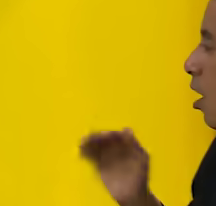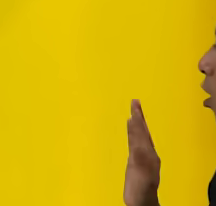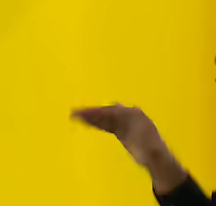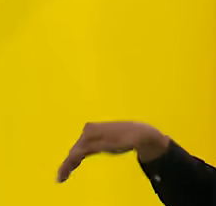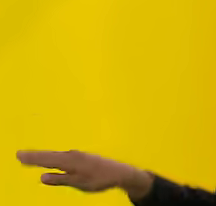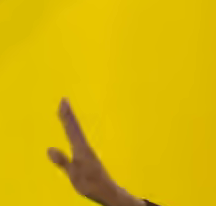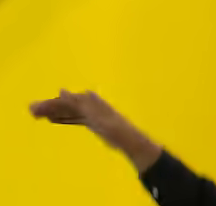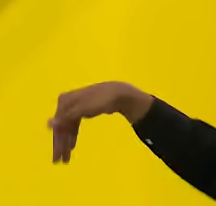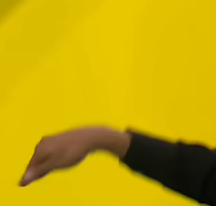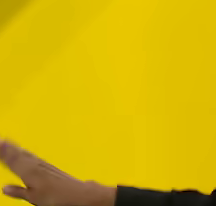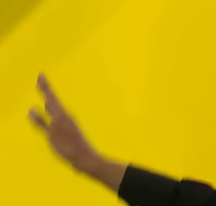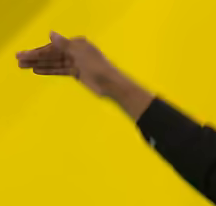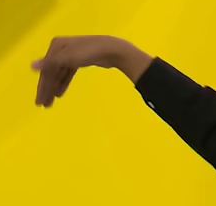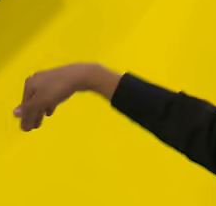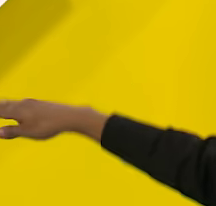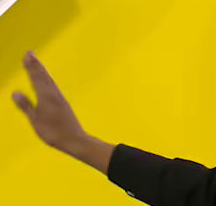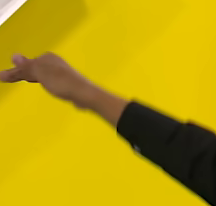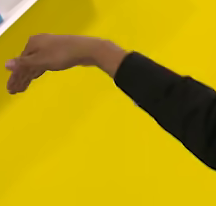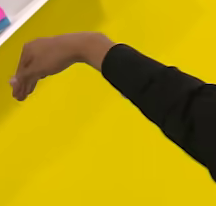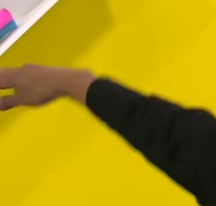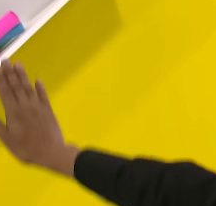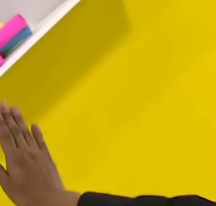1, 2, 3, 4, 5, 6, 7, 8.